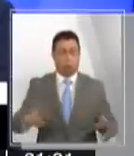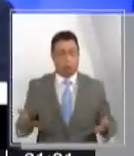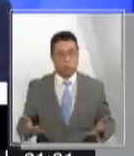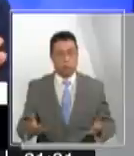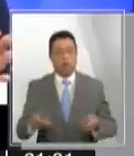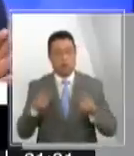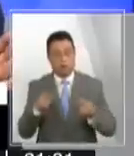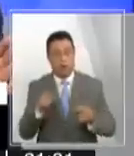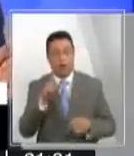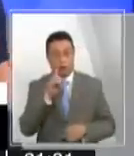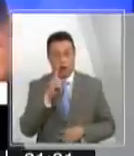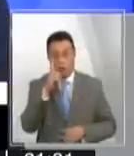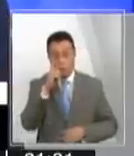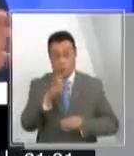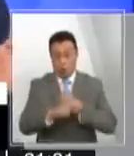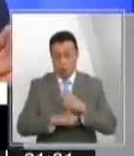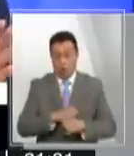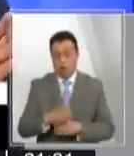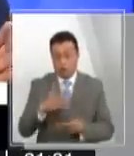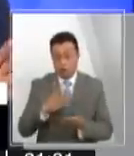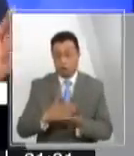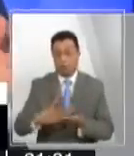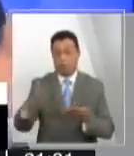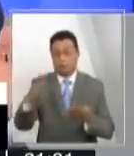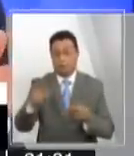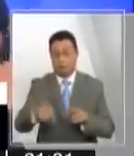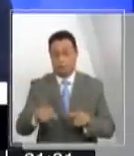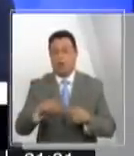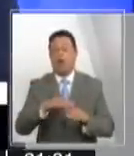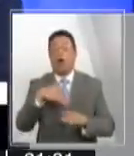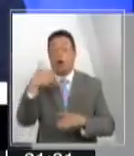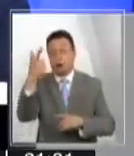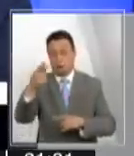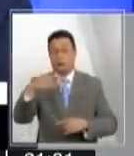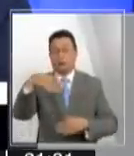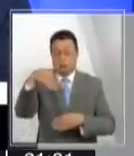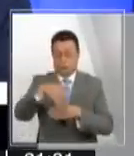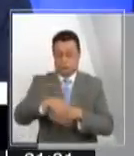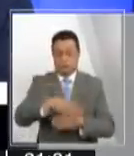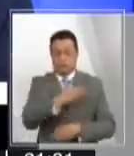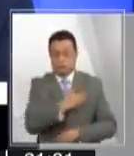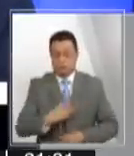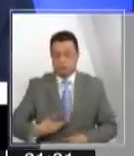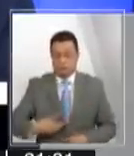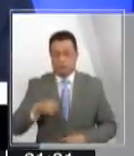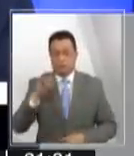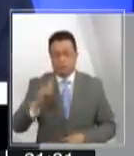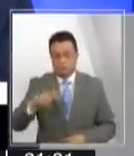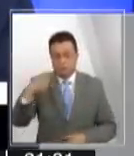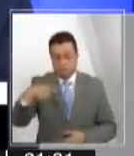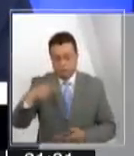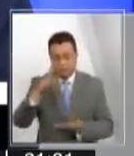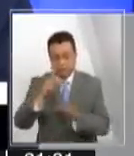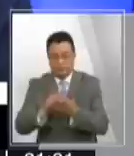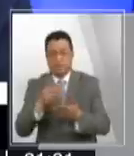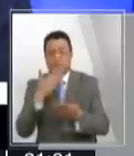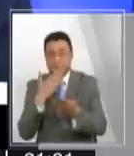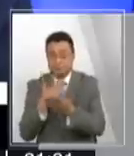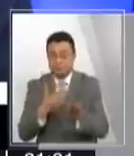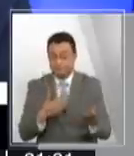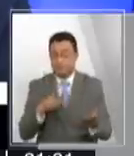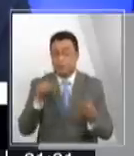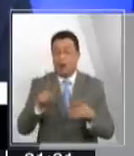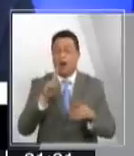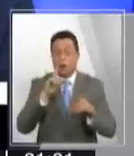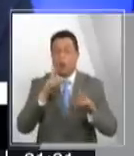tenemos un año hacia adelante, más o menos, hasta la próxima gran elección presidencial y parlamentaria, aquí vamos a tener que construir un acuerdo, que hoy día